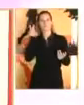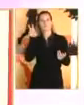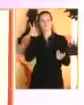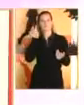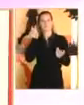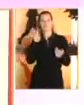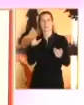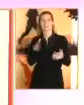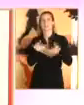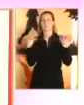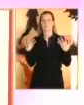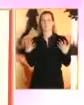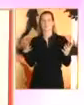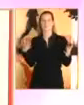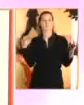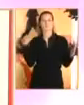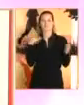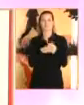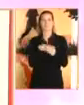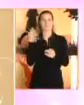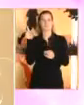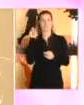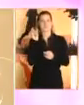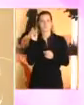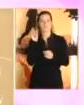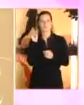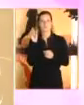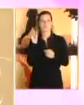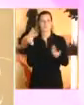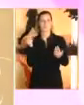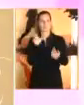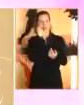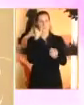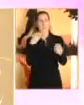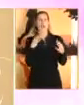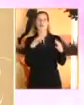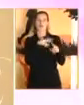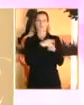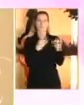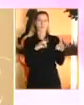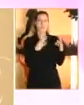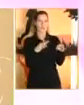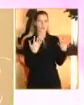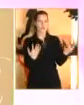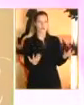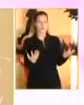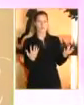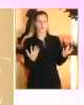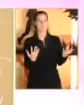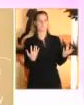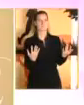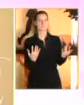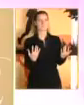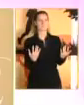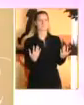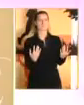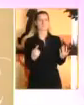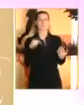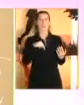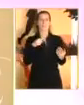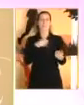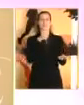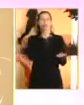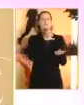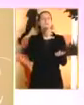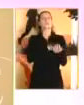gran problema, claro. Erika, ¿son cada vez más las familias que tienen este tipo de problemas? ¿O es... No, no es que sean cada vez más. Es que ahora en Castilla y León, creo que